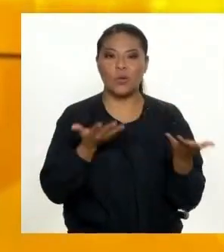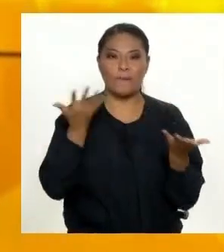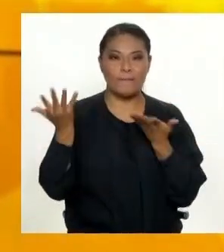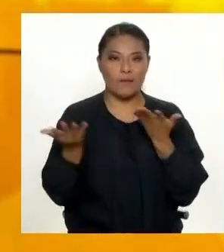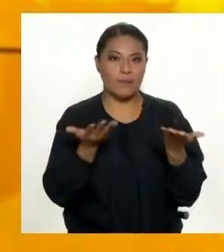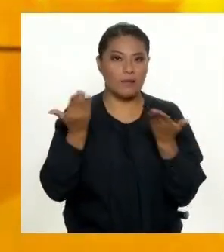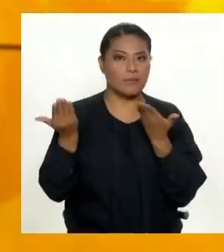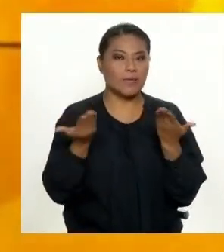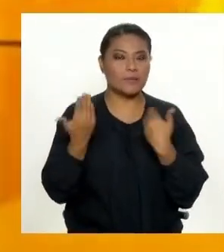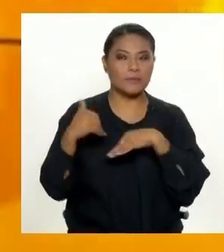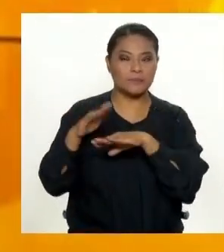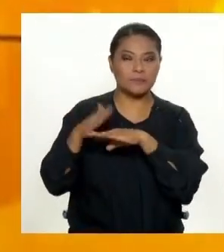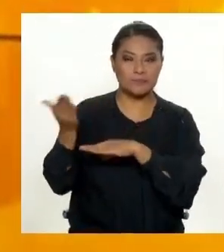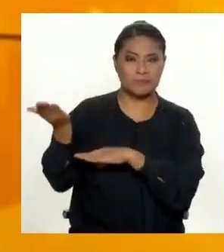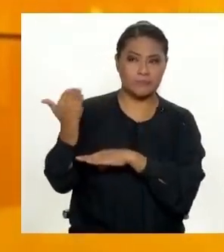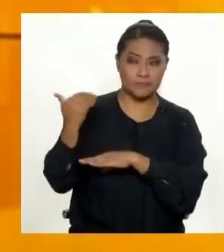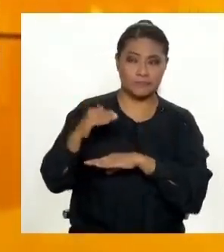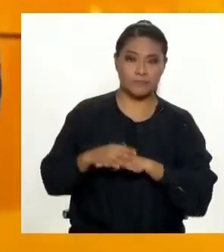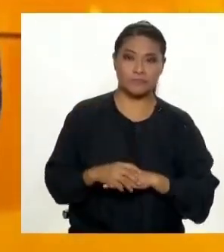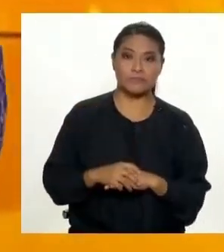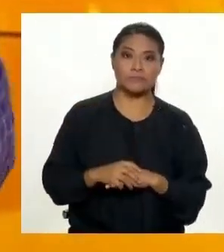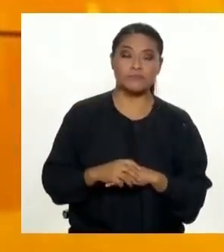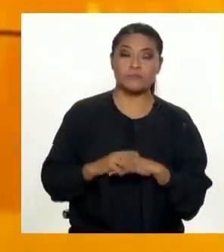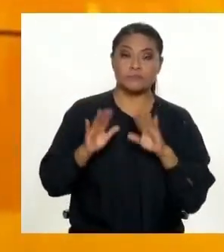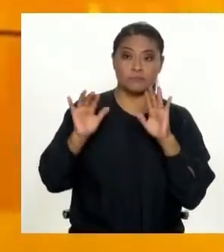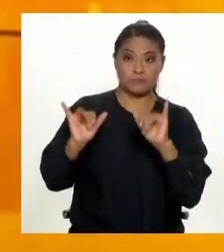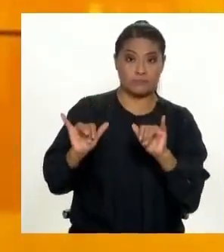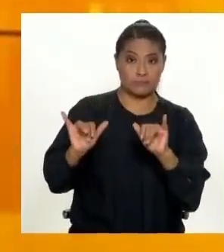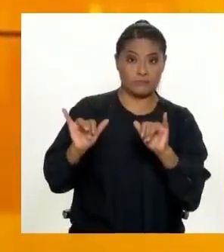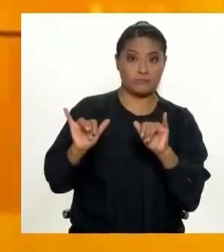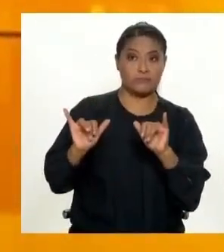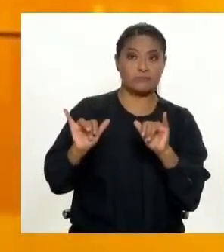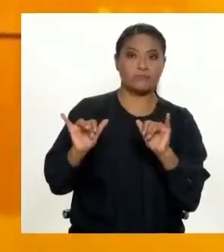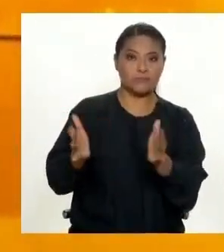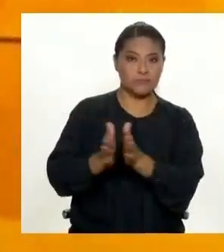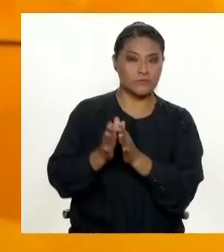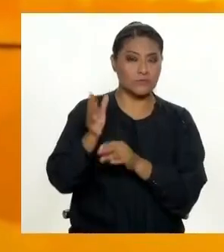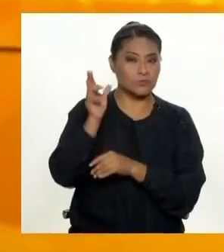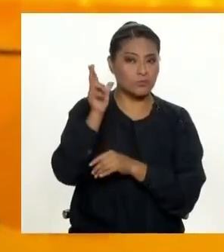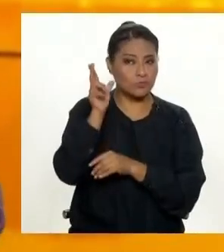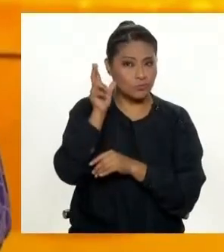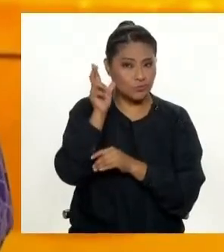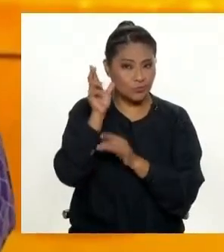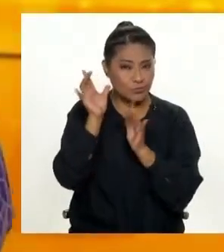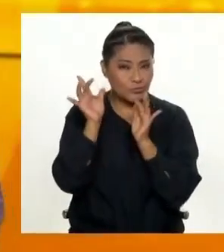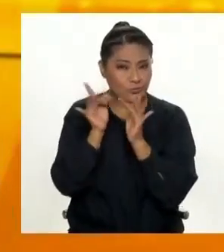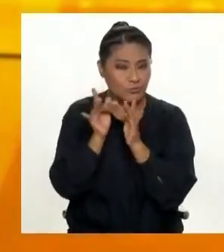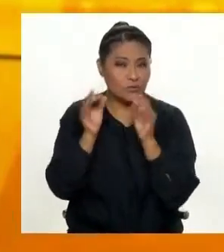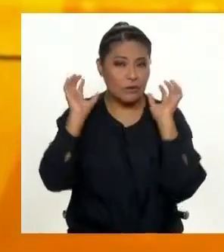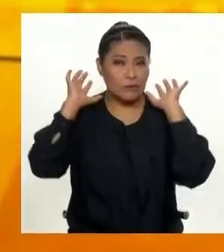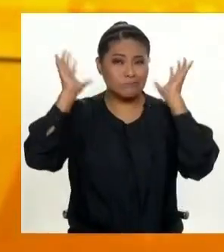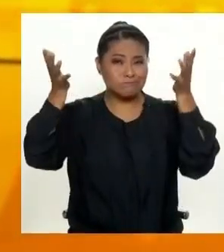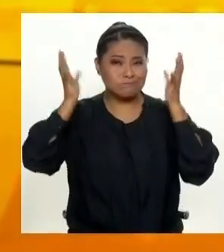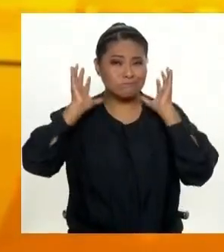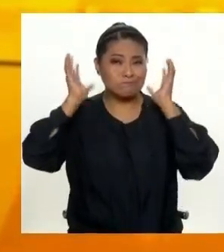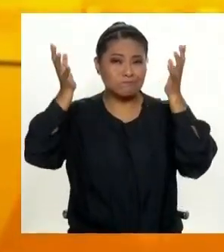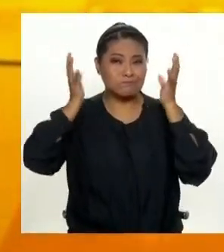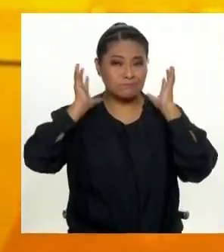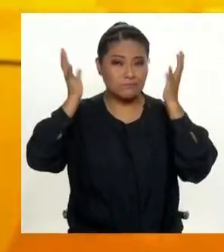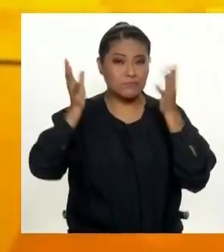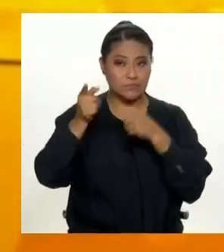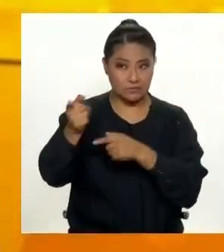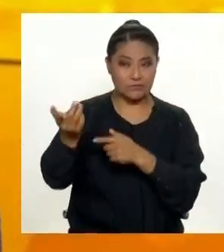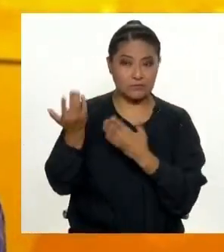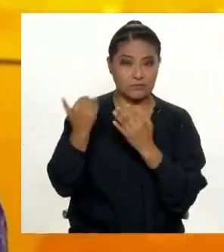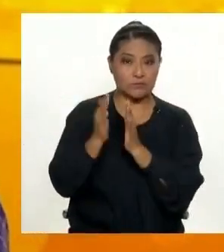chuntos. Jimena, no sé si... De que estás ahí, estás ahí. Lo que queremos saber si nos estás escuchando por toda esa fiesta tremenda que hemos visto, esa